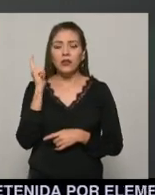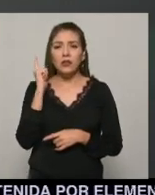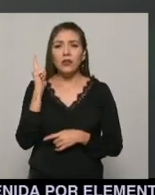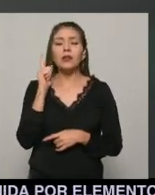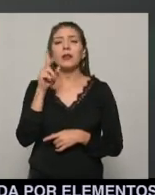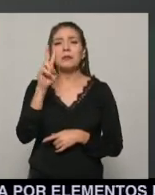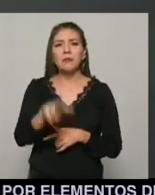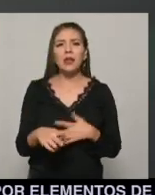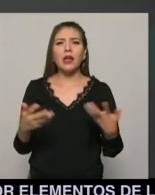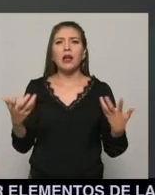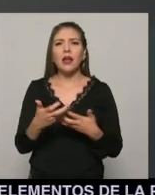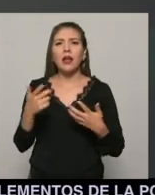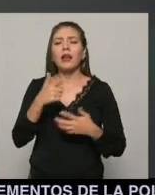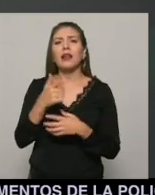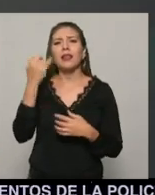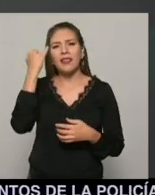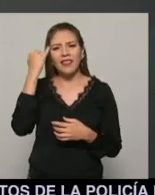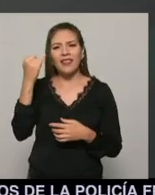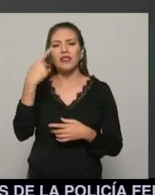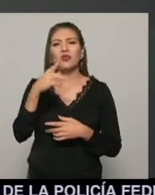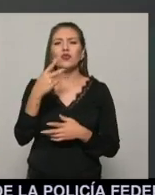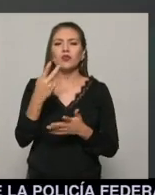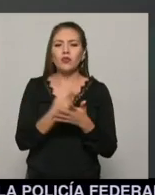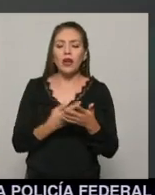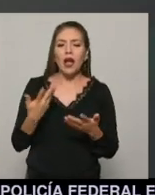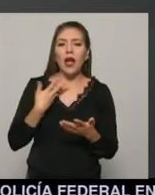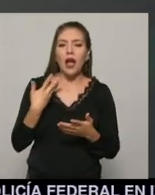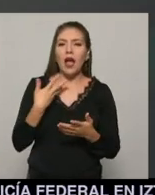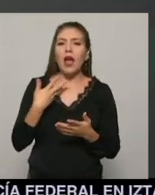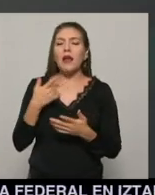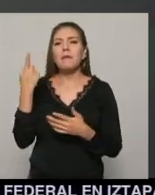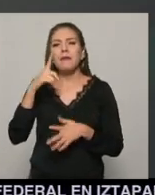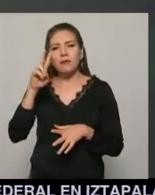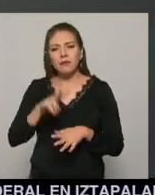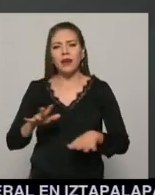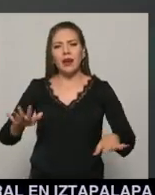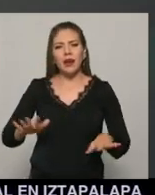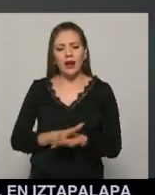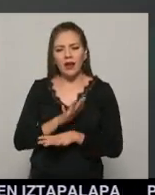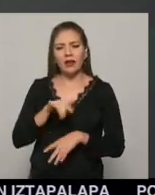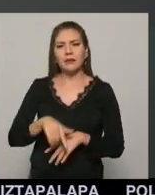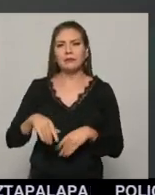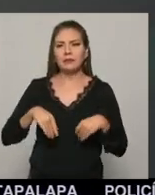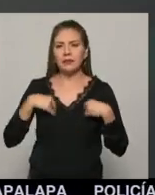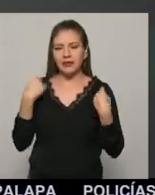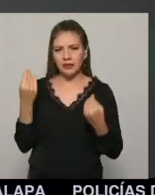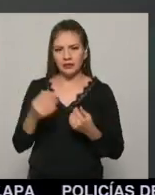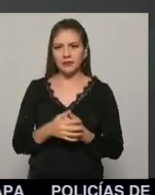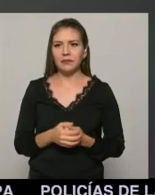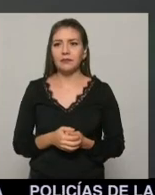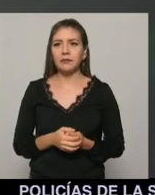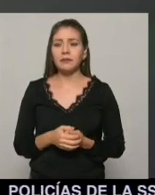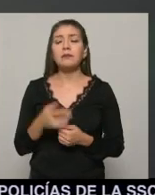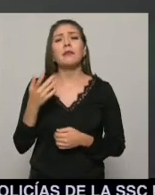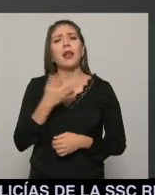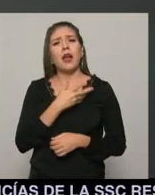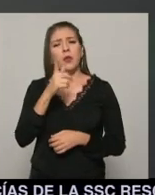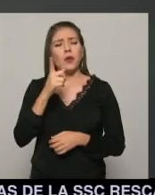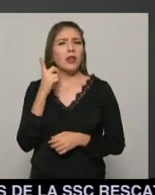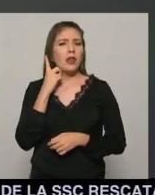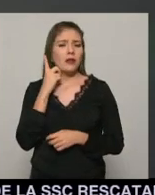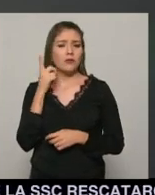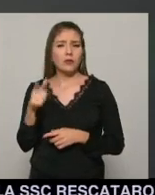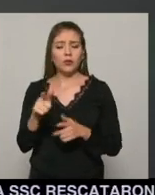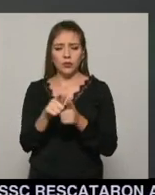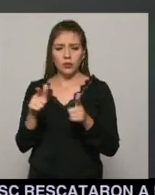ideas y los proyectos que trae la izquierda bajo el brazo para cambiar y transformar nuestra realidad. Sin embargo, hay un diputado del partido